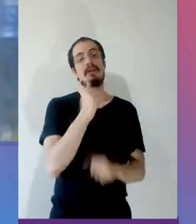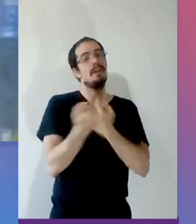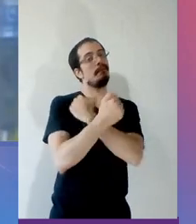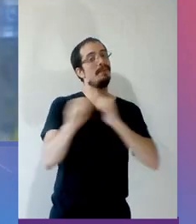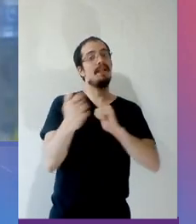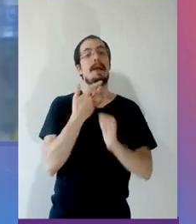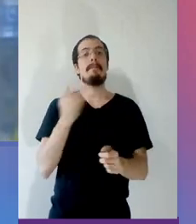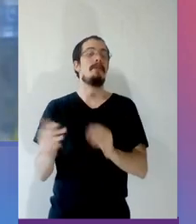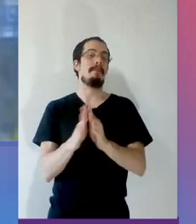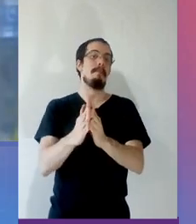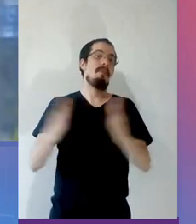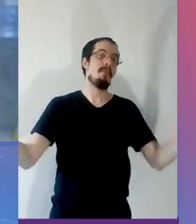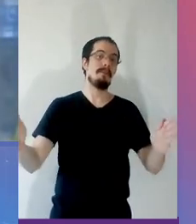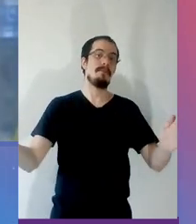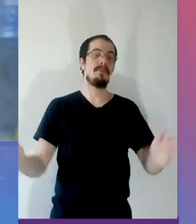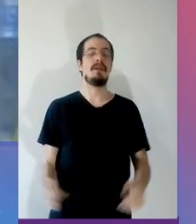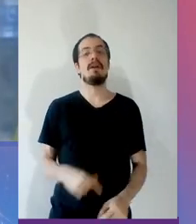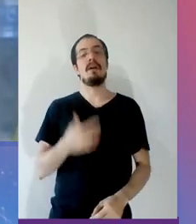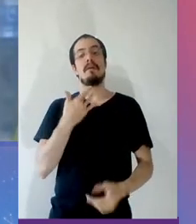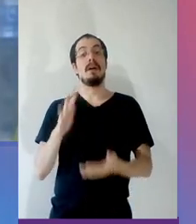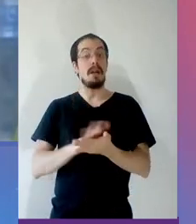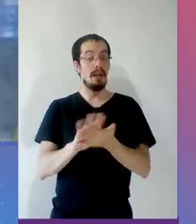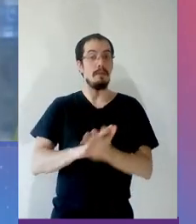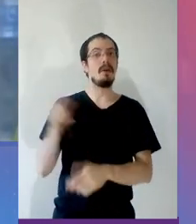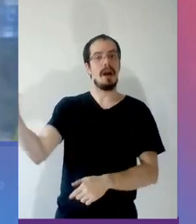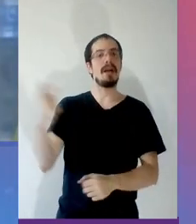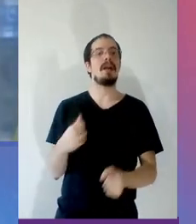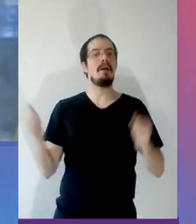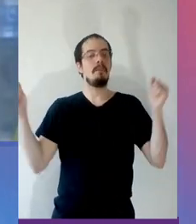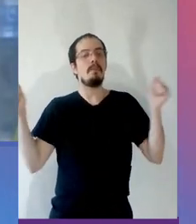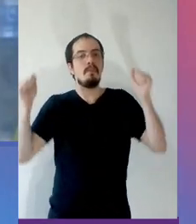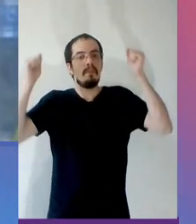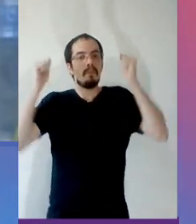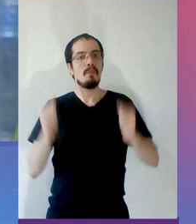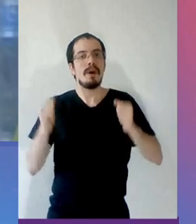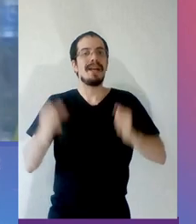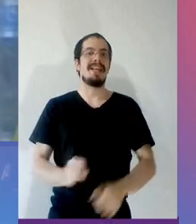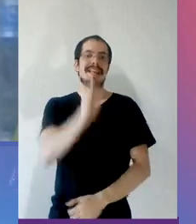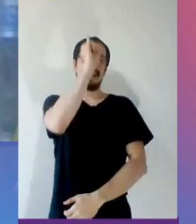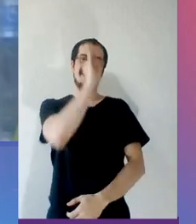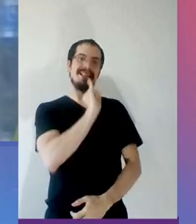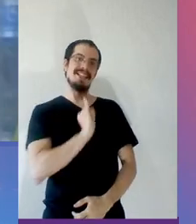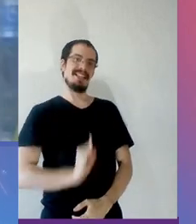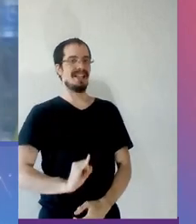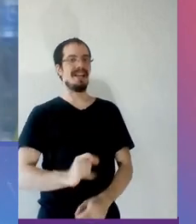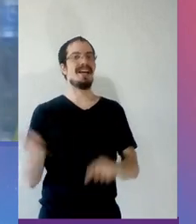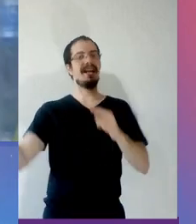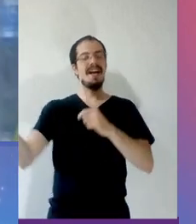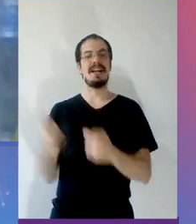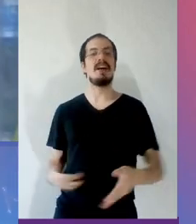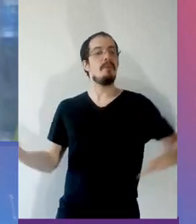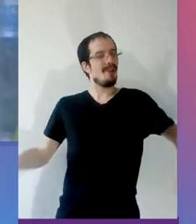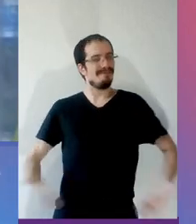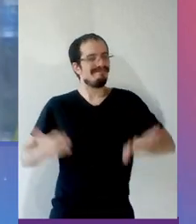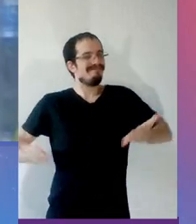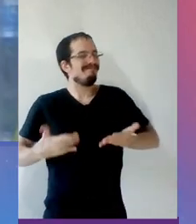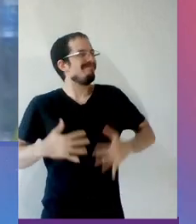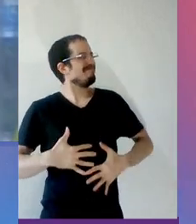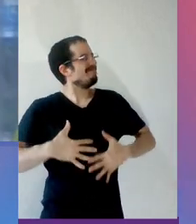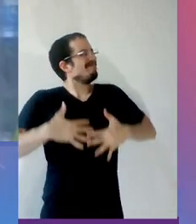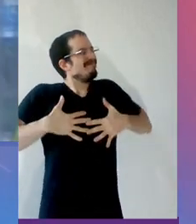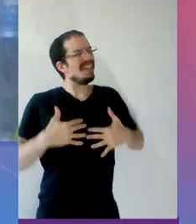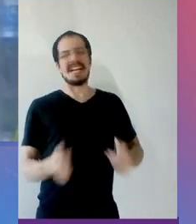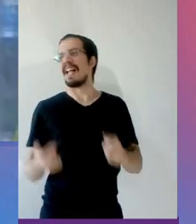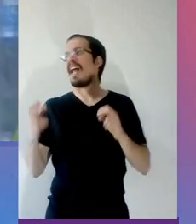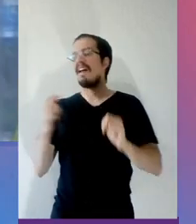pueden formar su identidad, donde forman su autoestima, su autoconfianza, la falta de